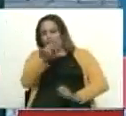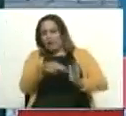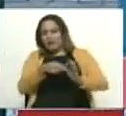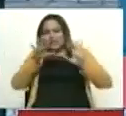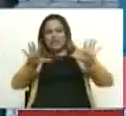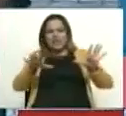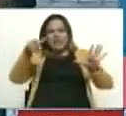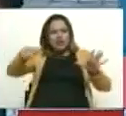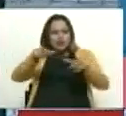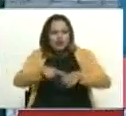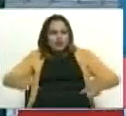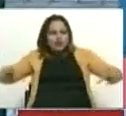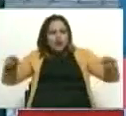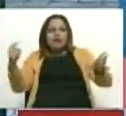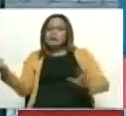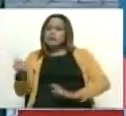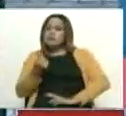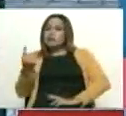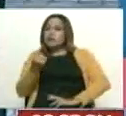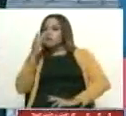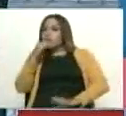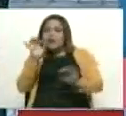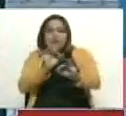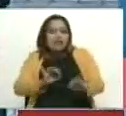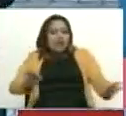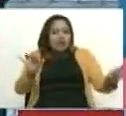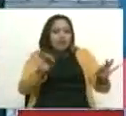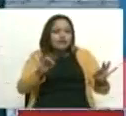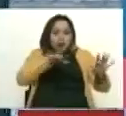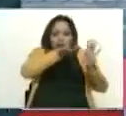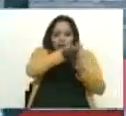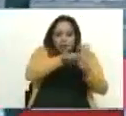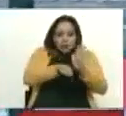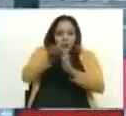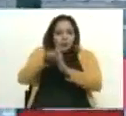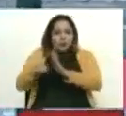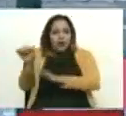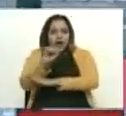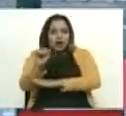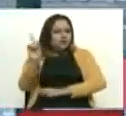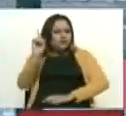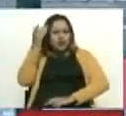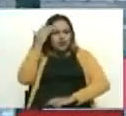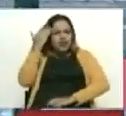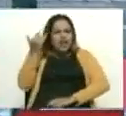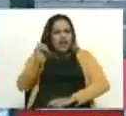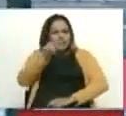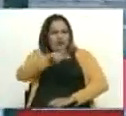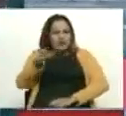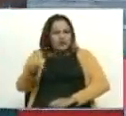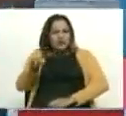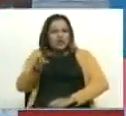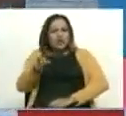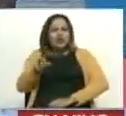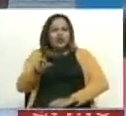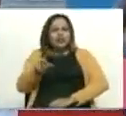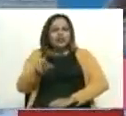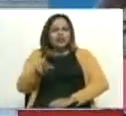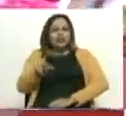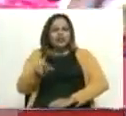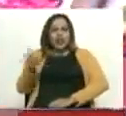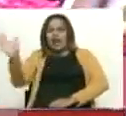esto era un terreno baldío, un estacionamiento, no sé si por aquí está Jorge Castrillo, por aquí está William. Jorge,